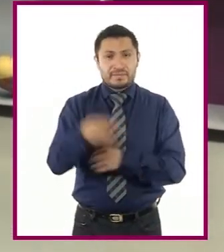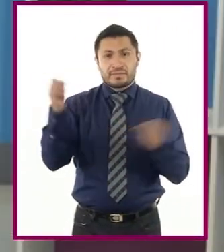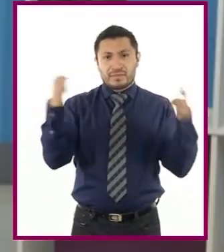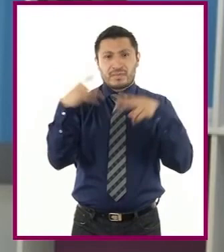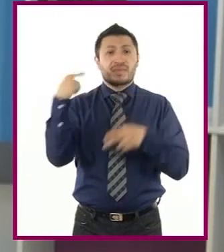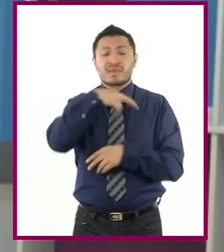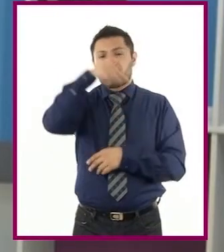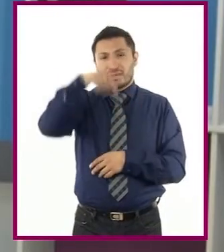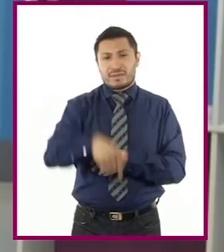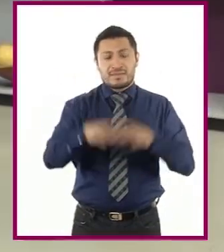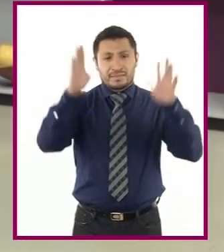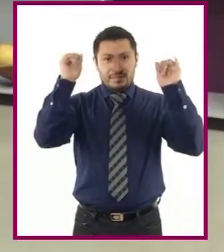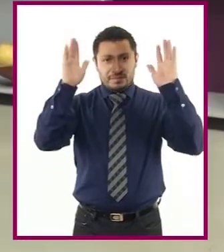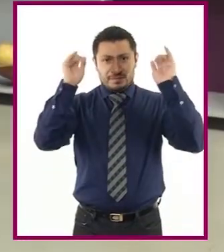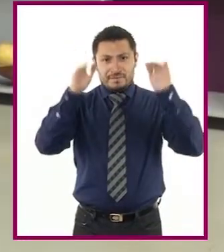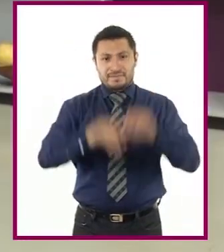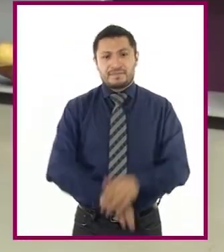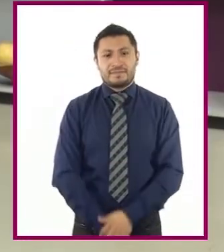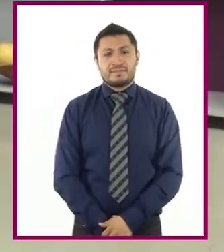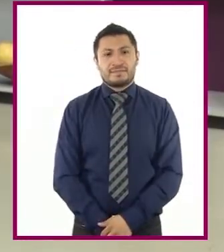vemos pronto. ¡Hasta luego!